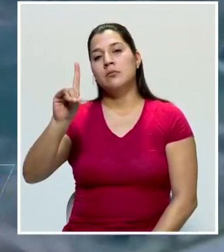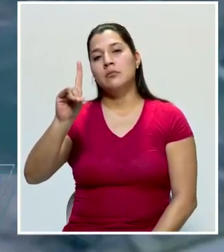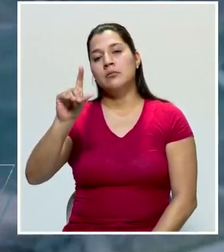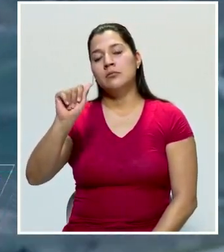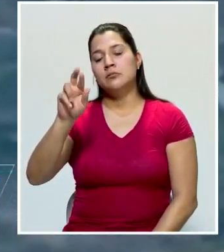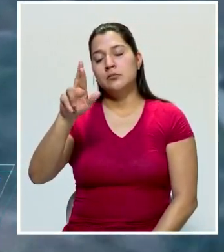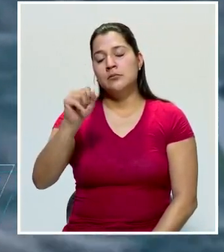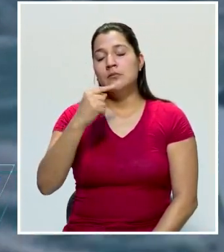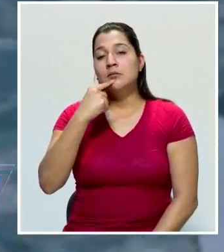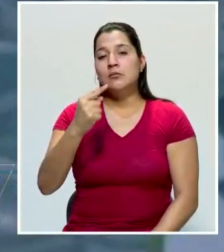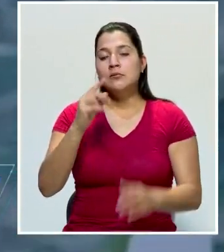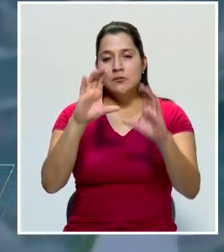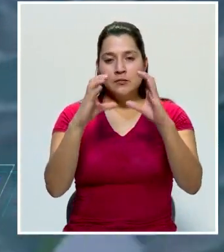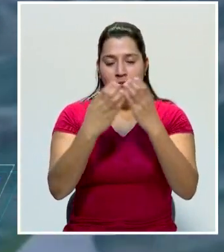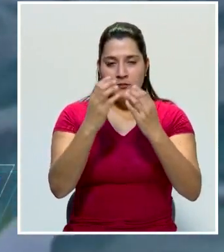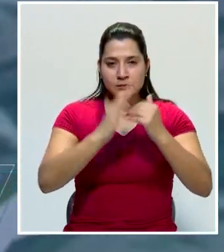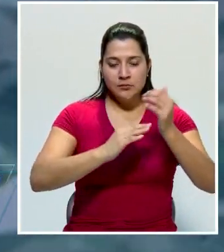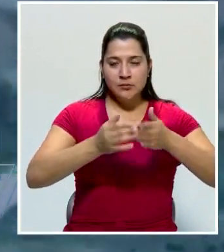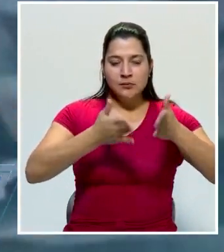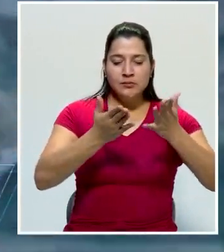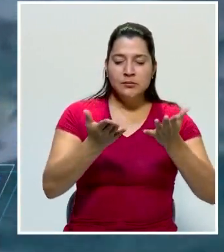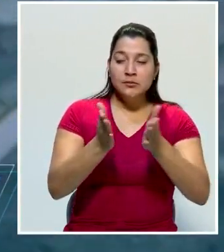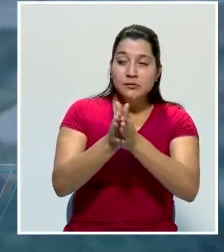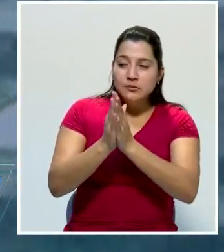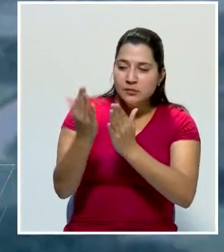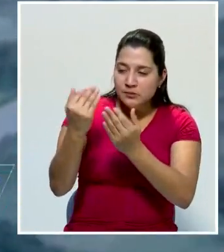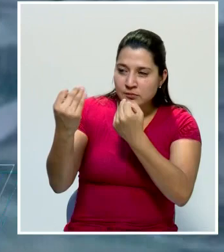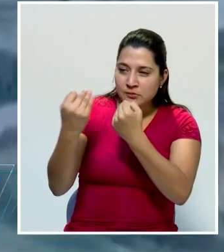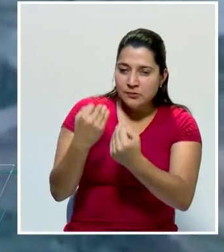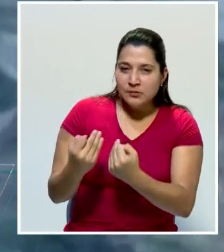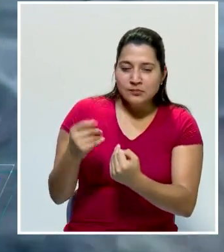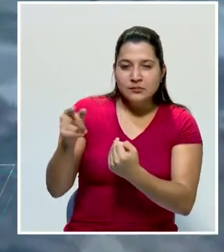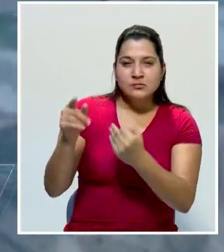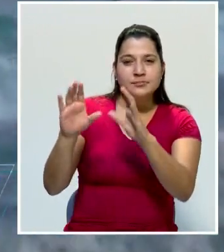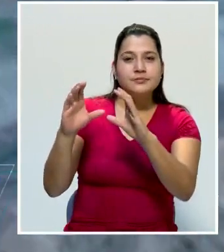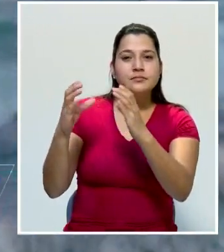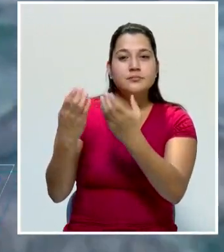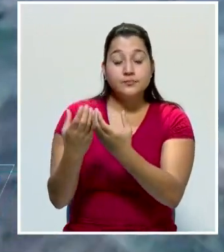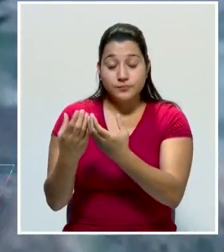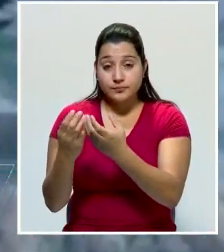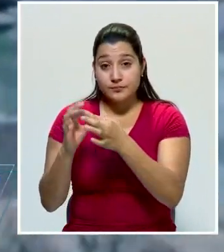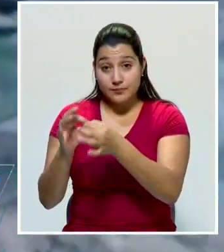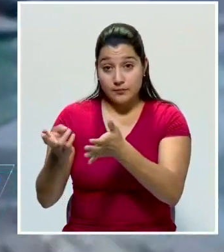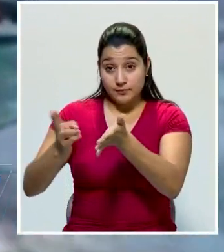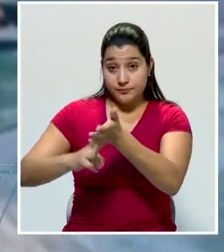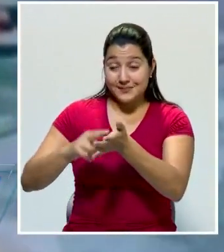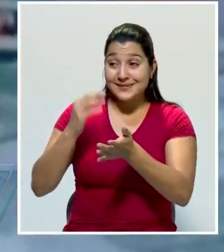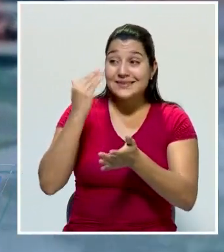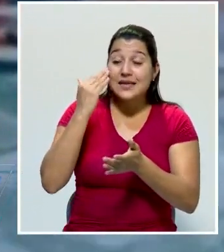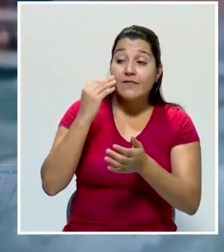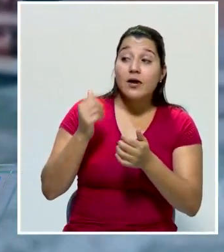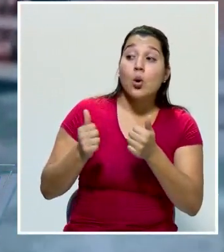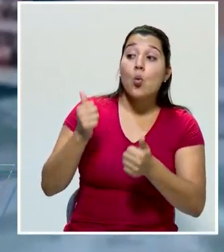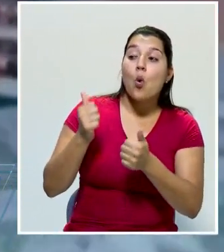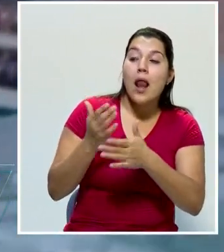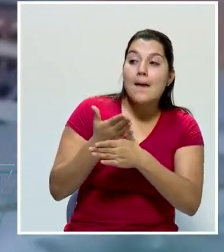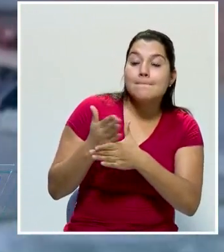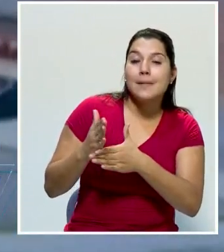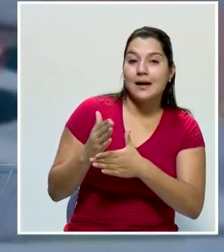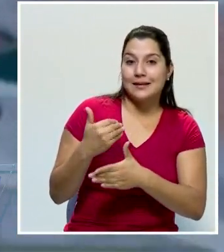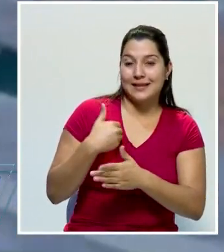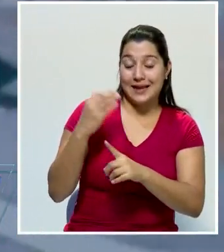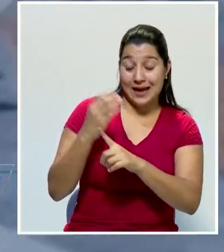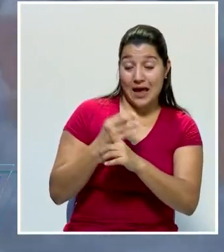pidiendo cuentas al Consejo Nacional de Concesiones para saber en qué etapa están las otras propuestas que hay en el Consejo alrededor de este